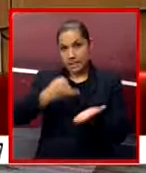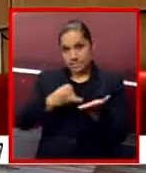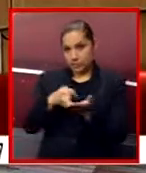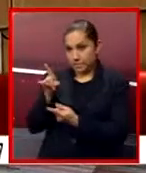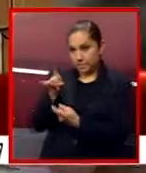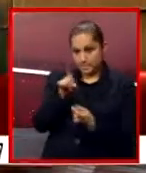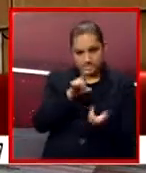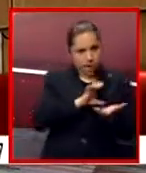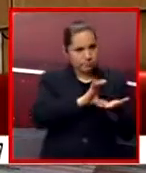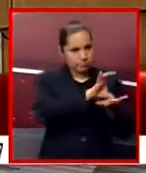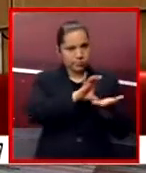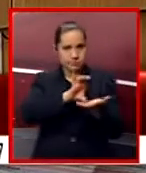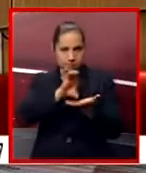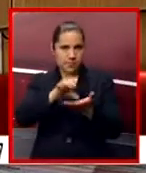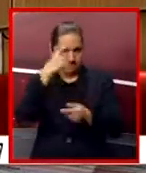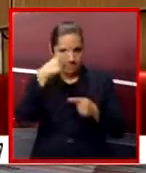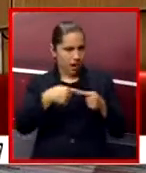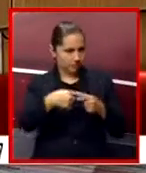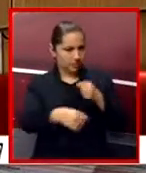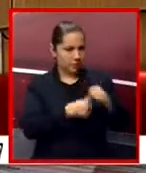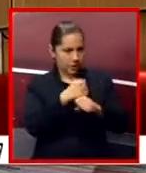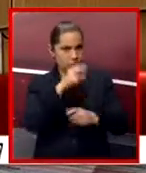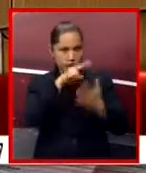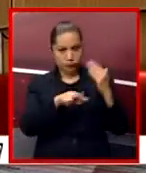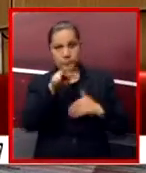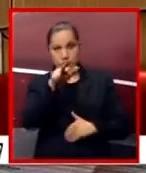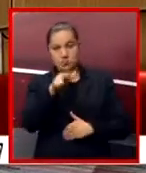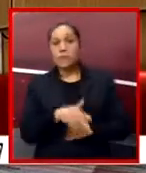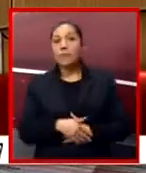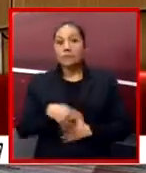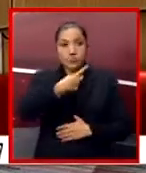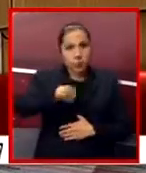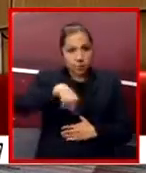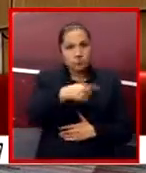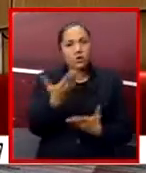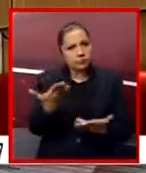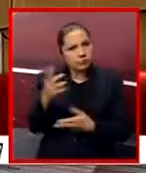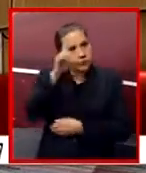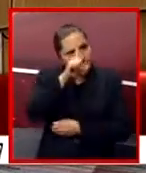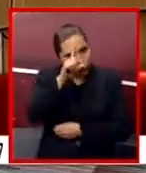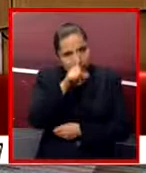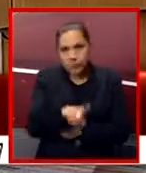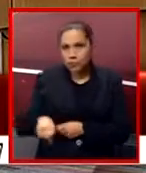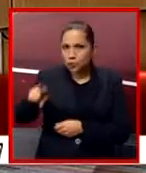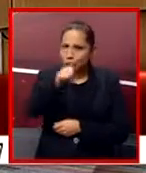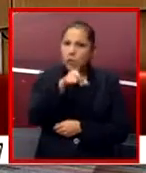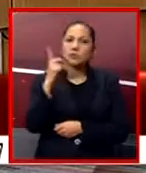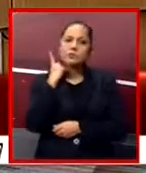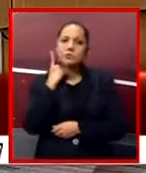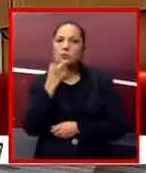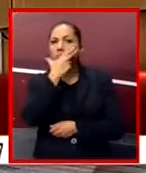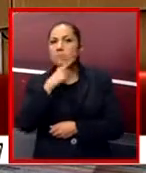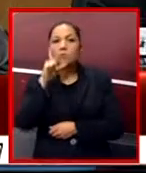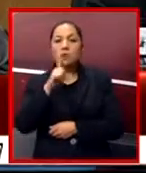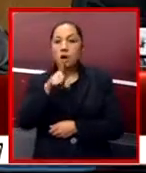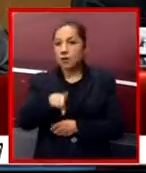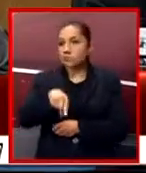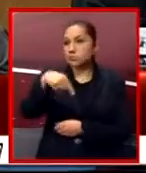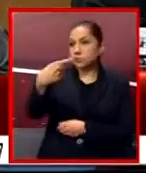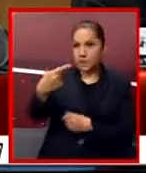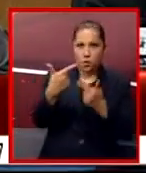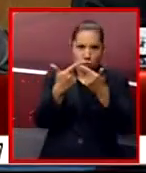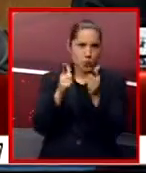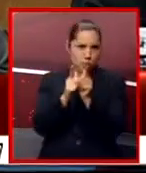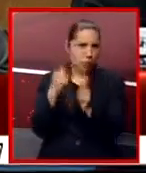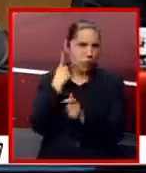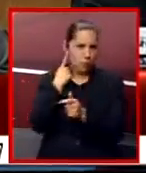2018. Esta presidencia recomienda a las y los diputados hacer extensivo a sus grupos parlamentarios que a la hora de reservar artículos